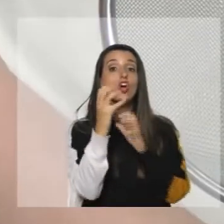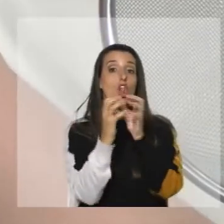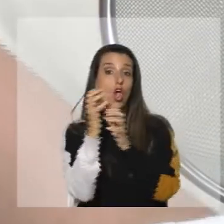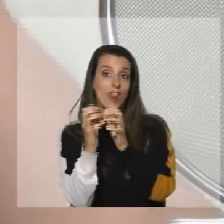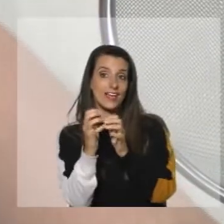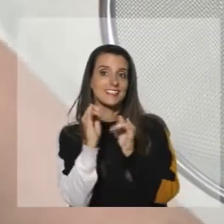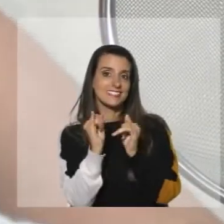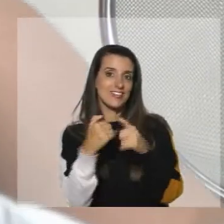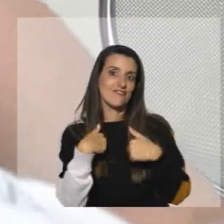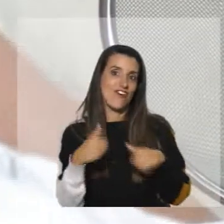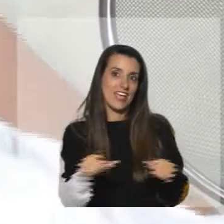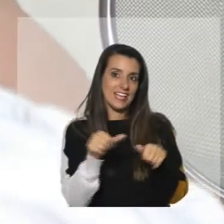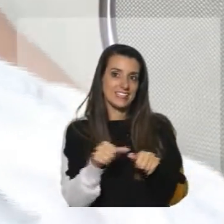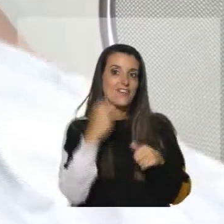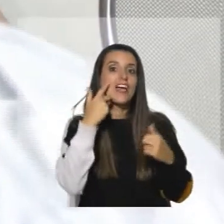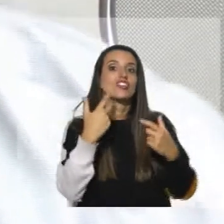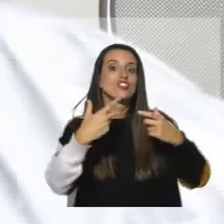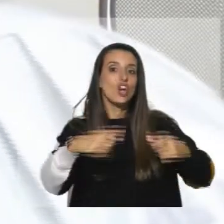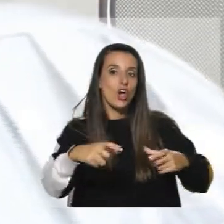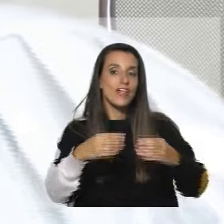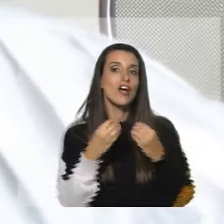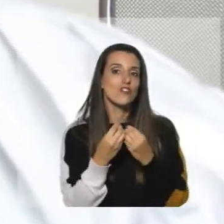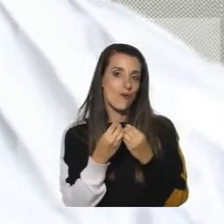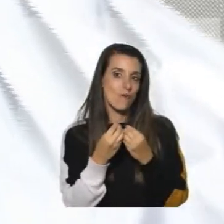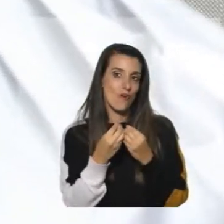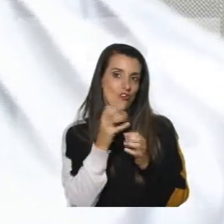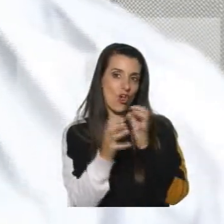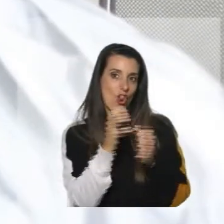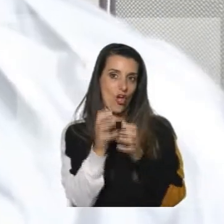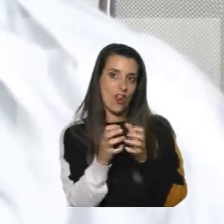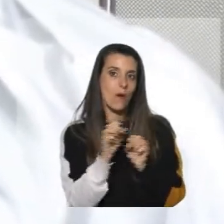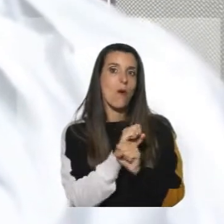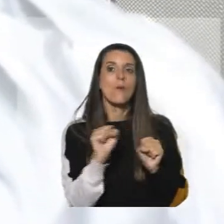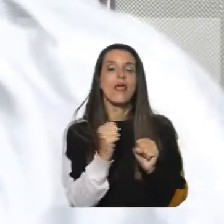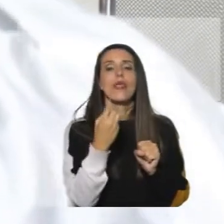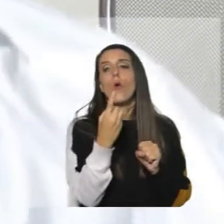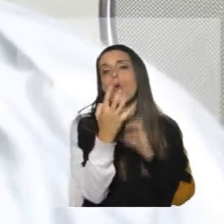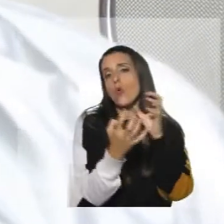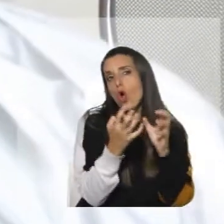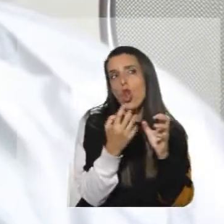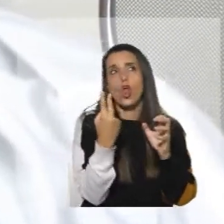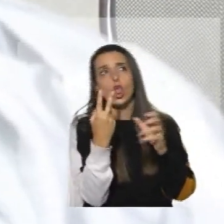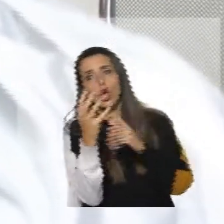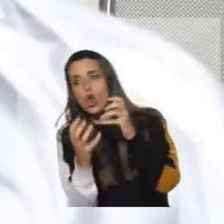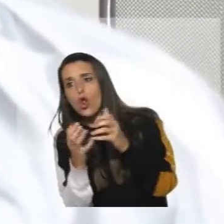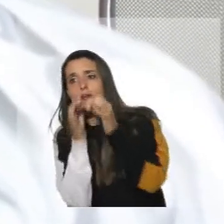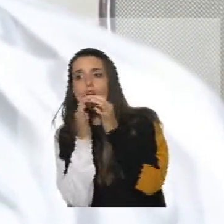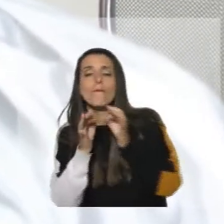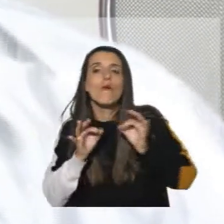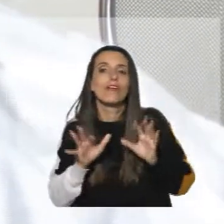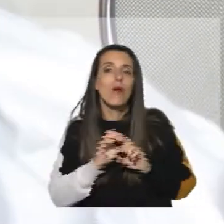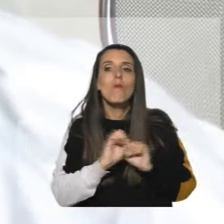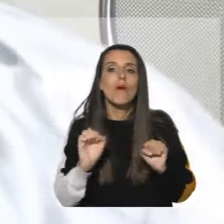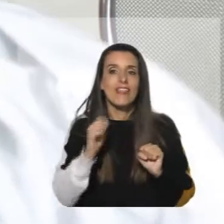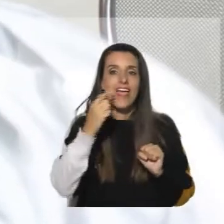Imagino... Eso es lo que hice, si ven la torta, claro. utilicé distintas grajeas. Y pueden hacerlo de un color solo, Eso de me dos pregunto, colores. Por ejemplo, viste que querés hacer tipo